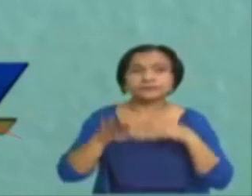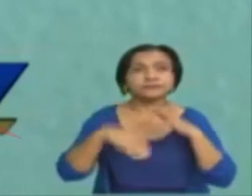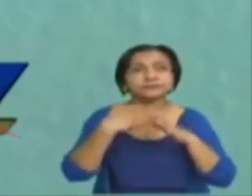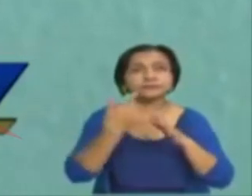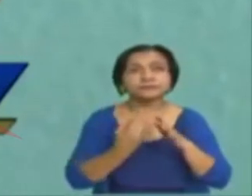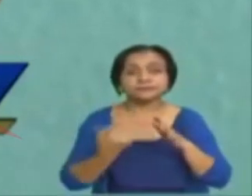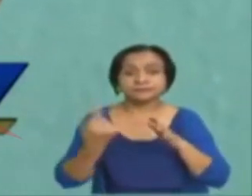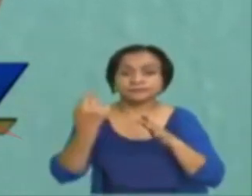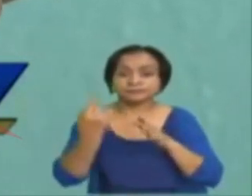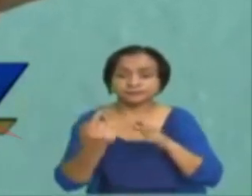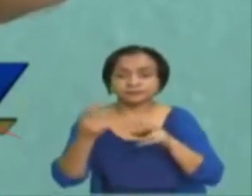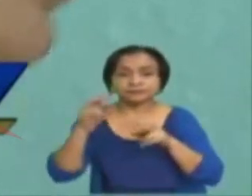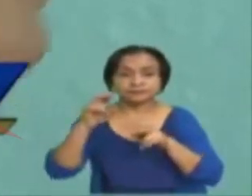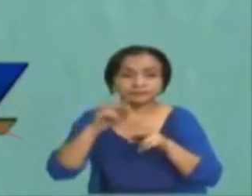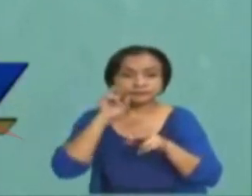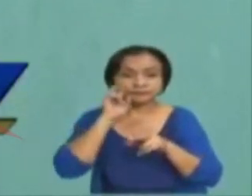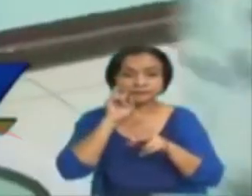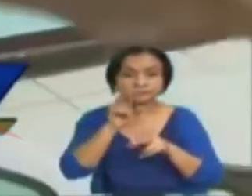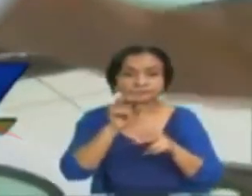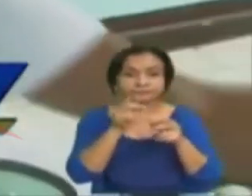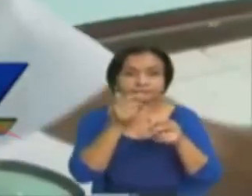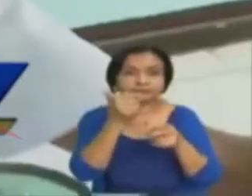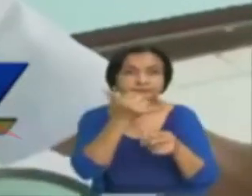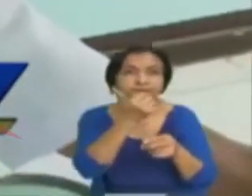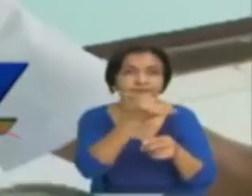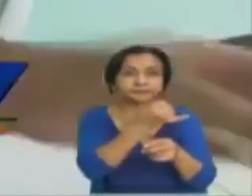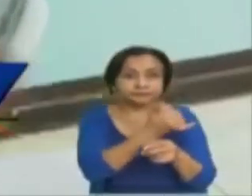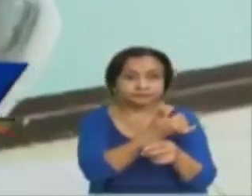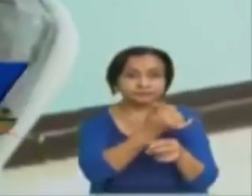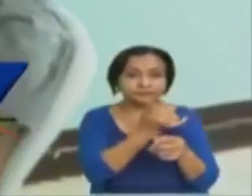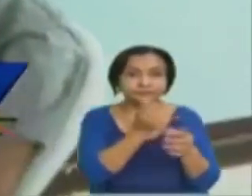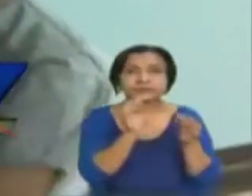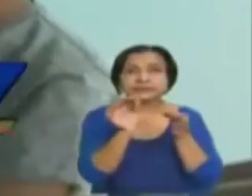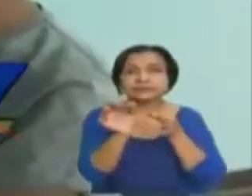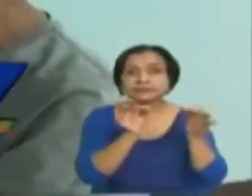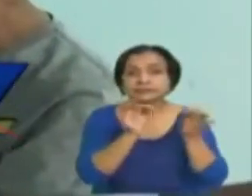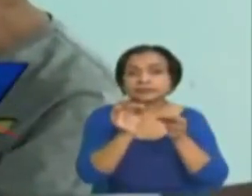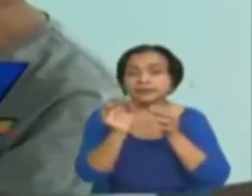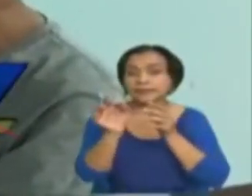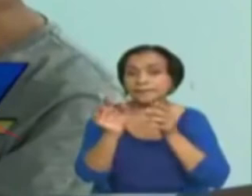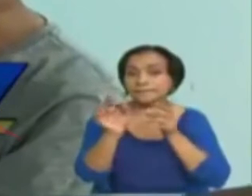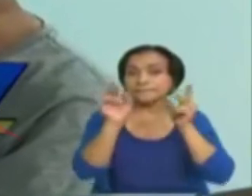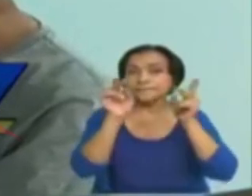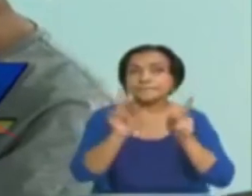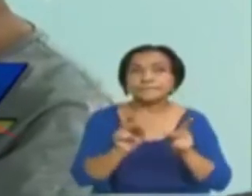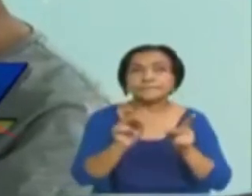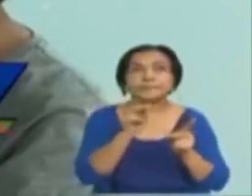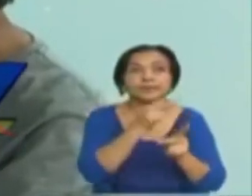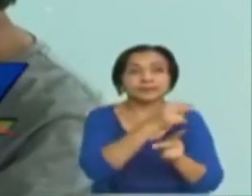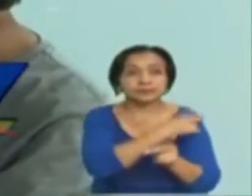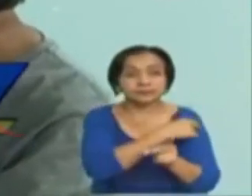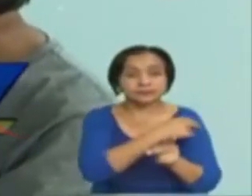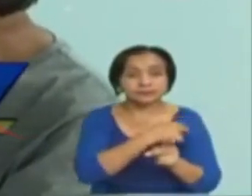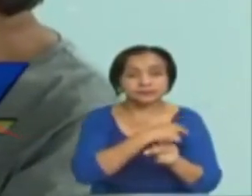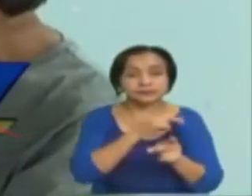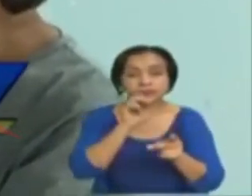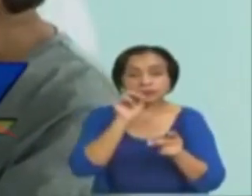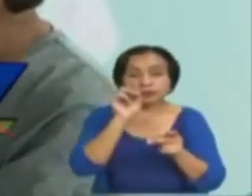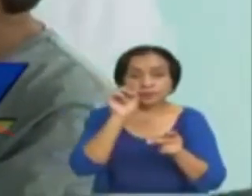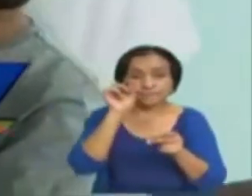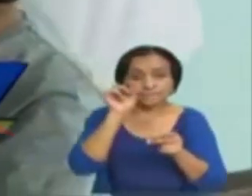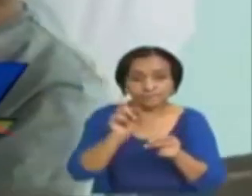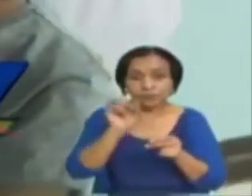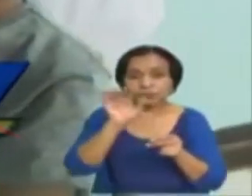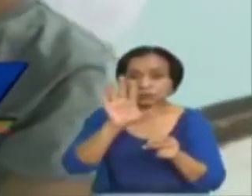de nuestra salud, vacunación voluntaria contra el COVID-19. Siempre en temas de salud, Murillo agrega que se han